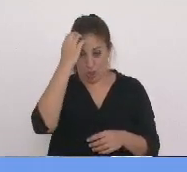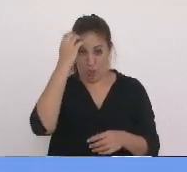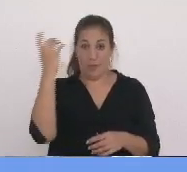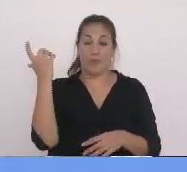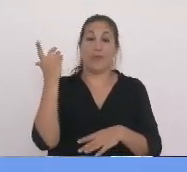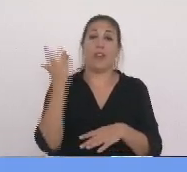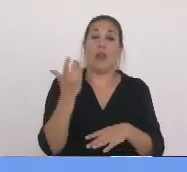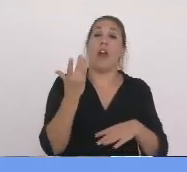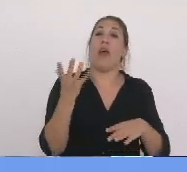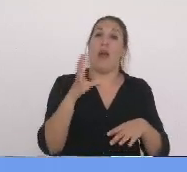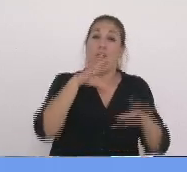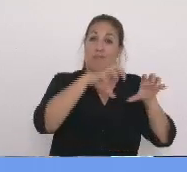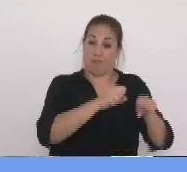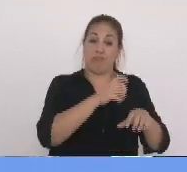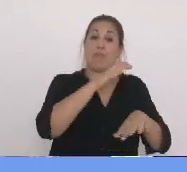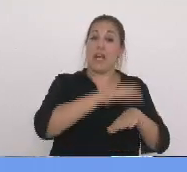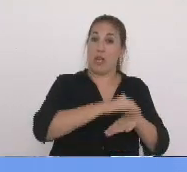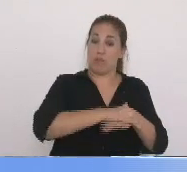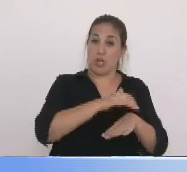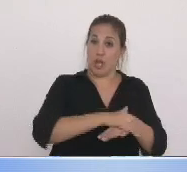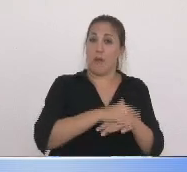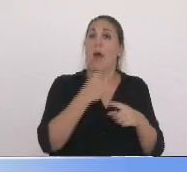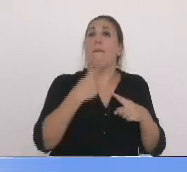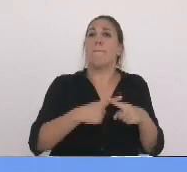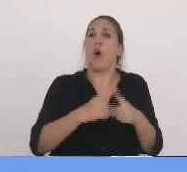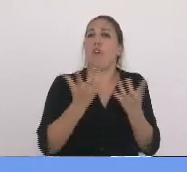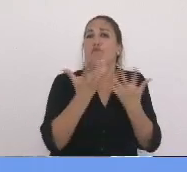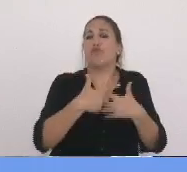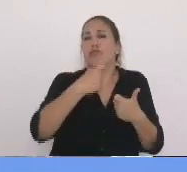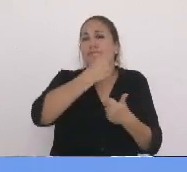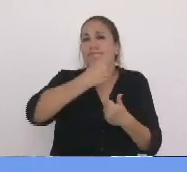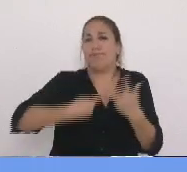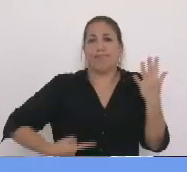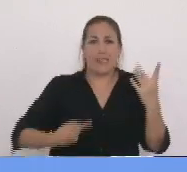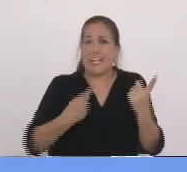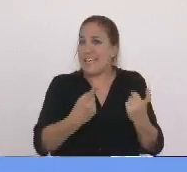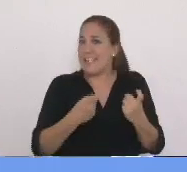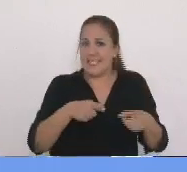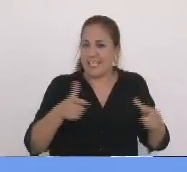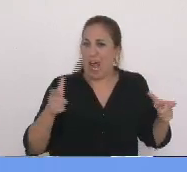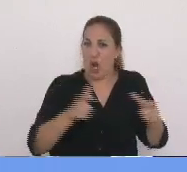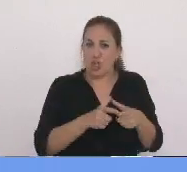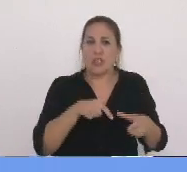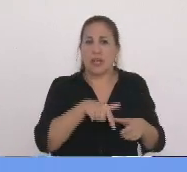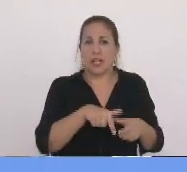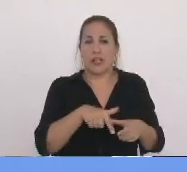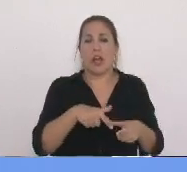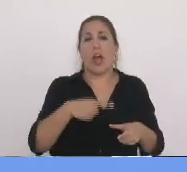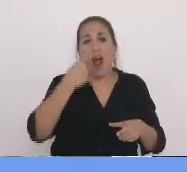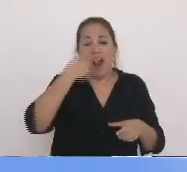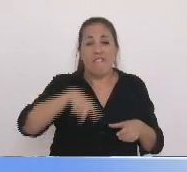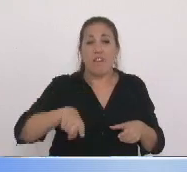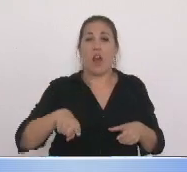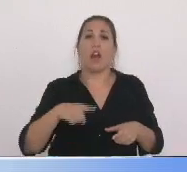consejo de la magistratura por las múltiples funciones que requiere este consejo de la magistratura termina delegando